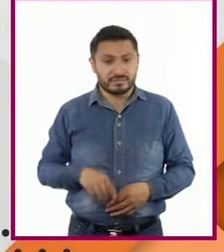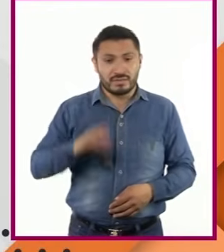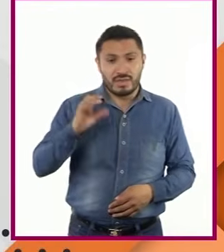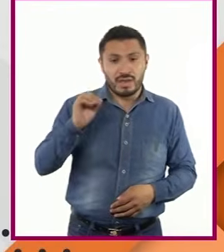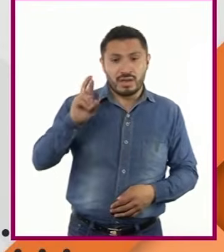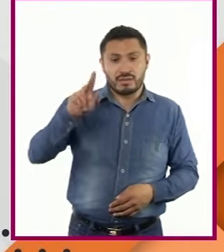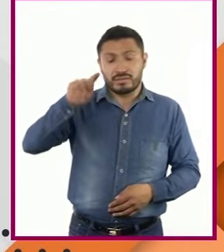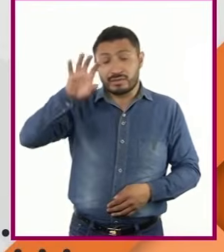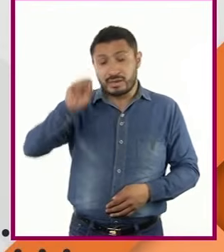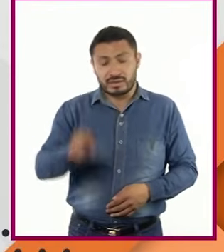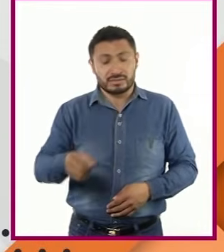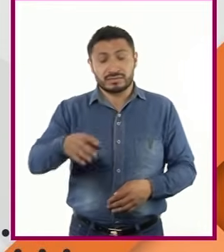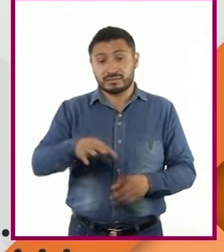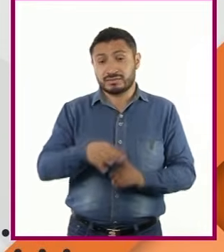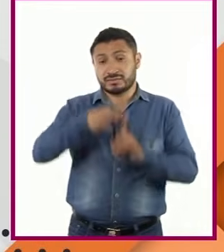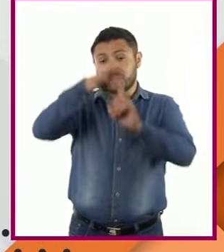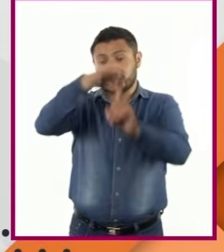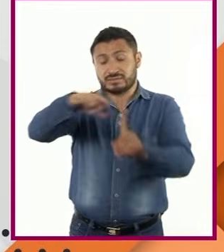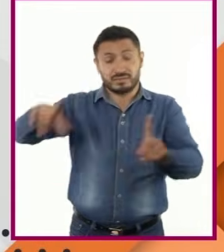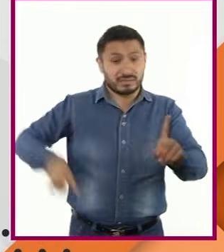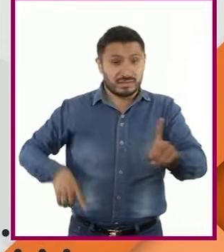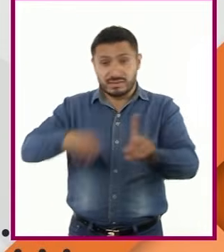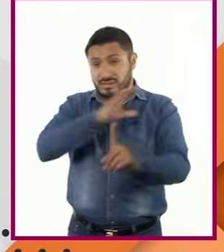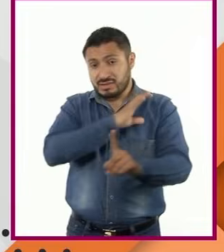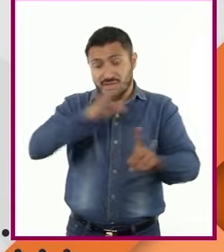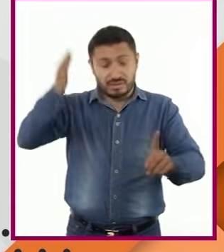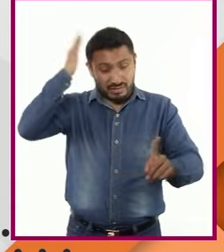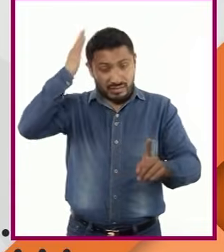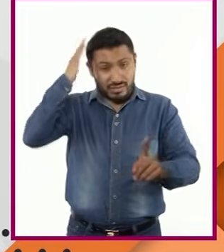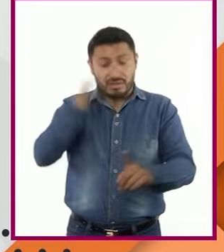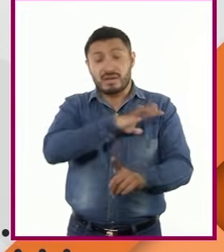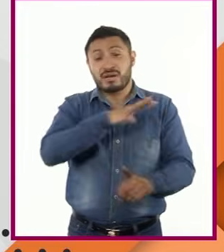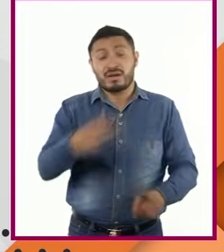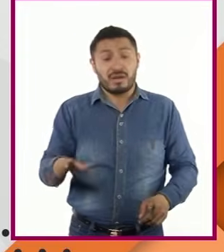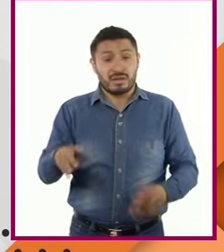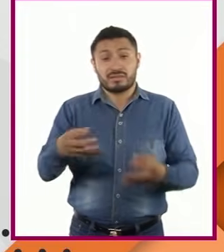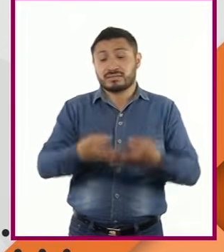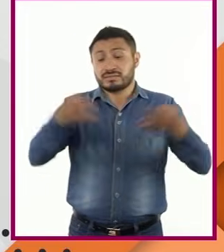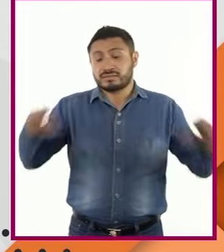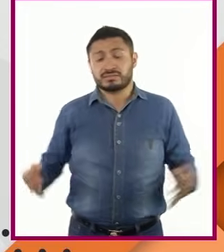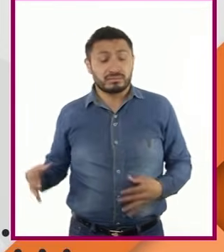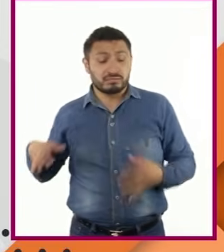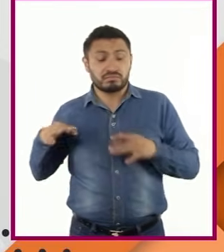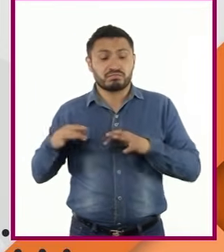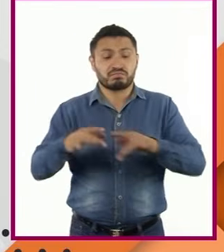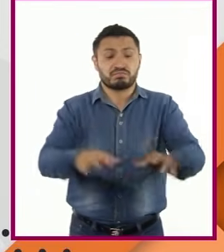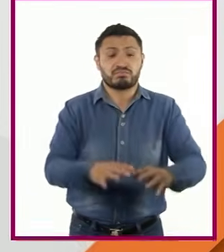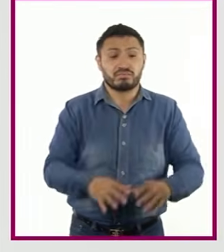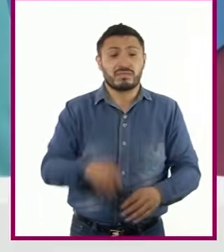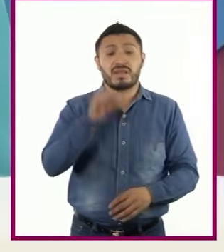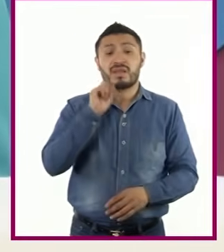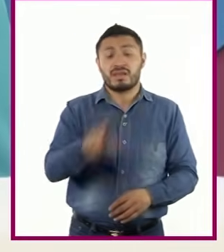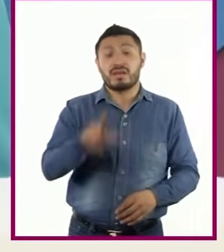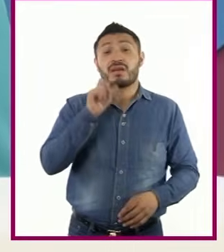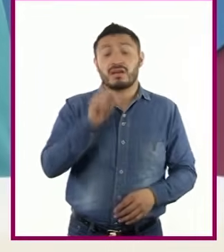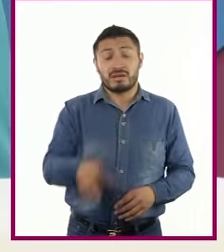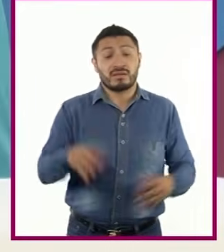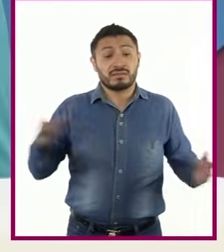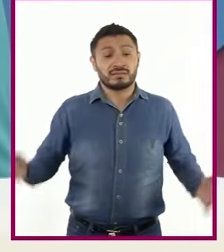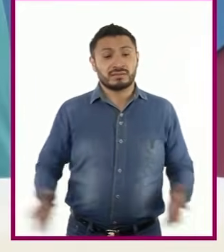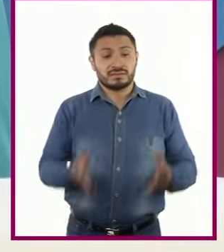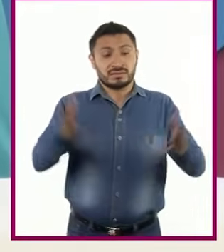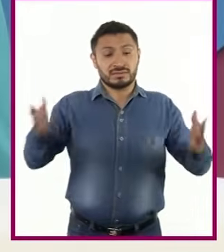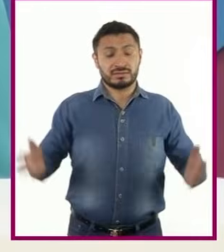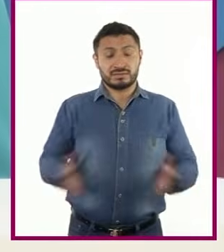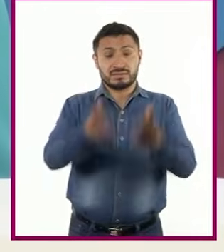Cortés fue nombrado gobernador y capitán general de las tierras que conquistó. Además, promovió